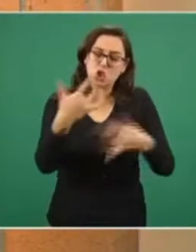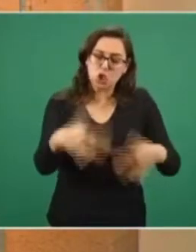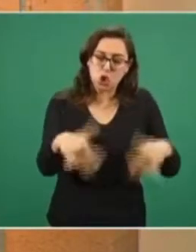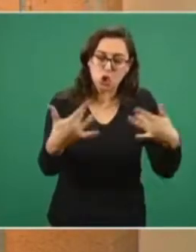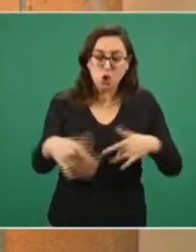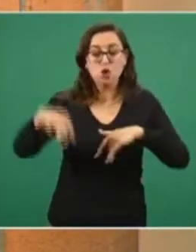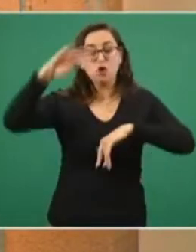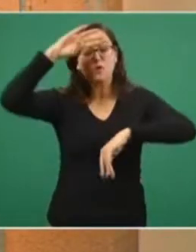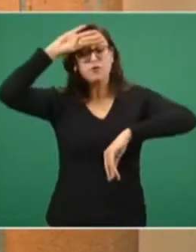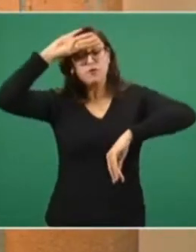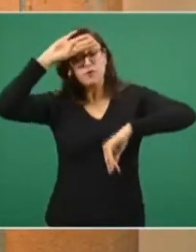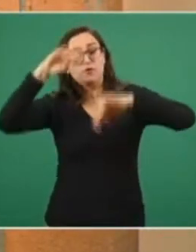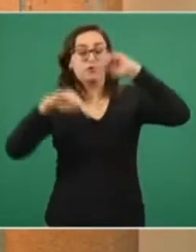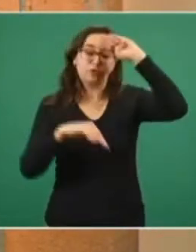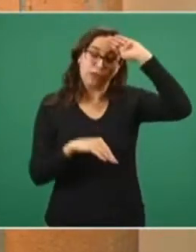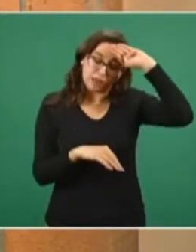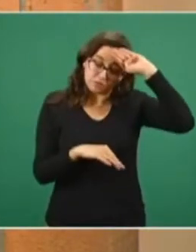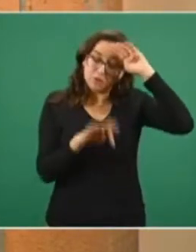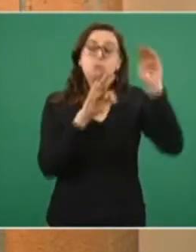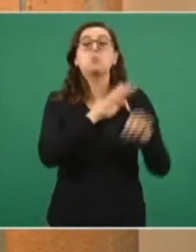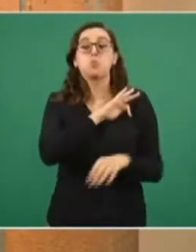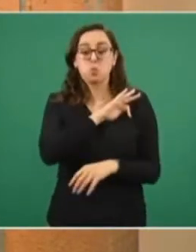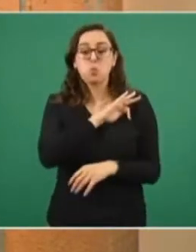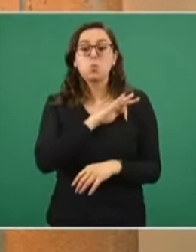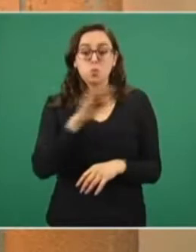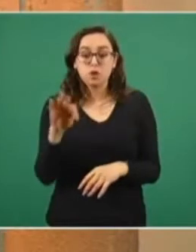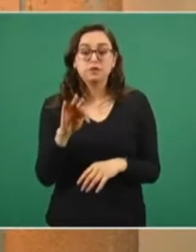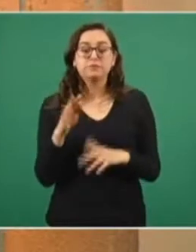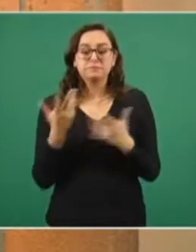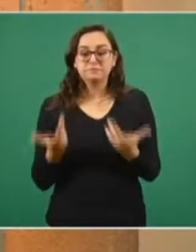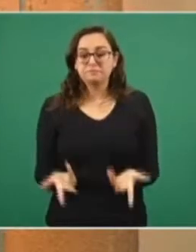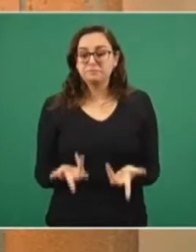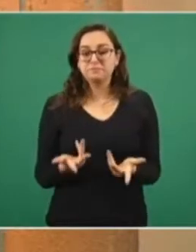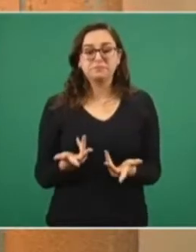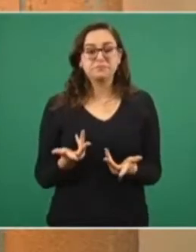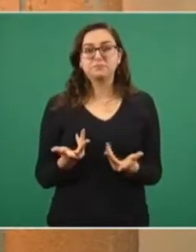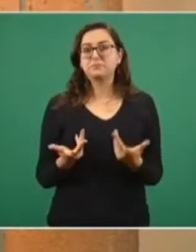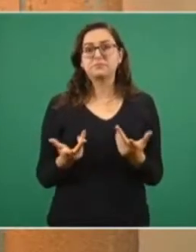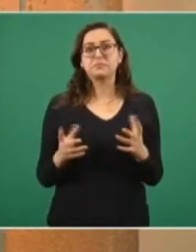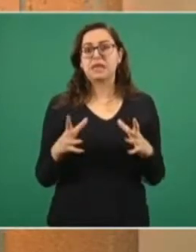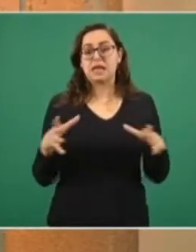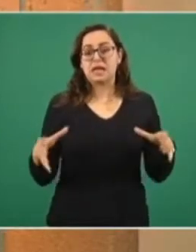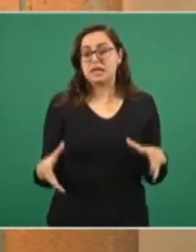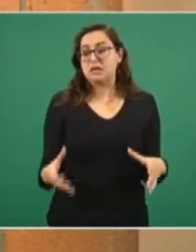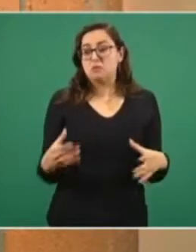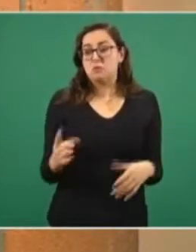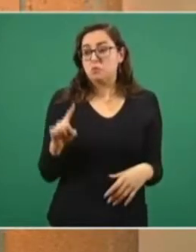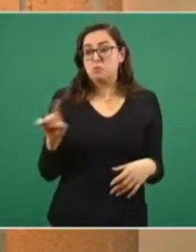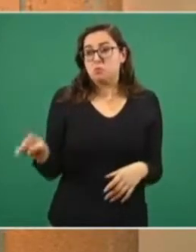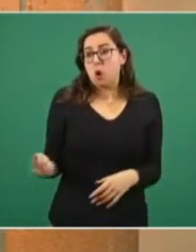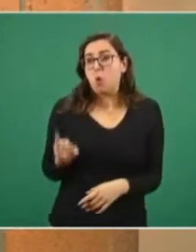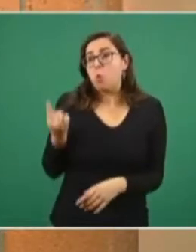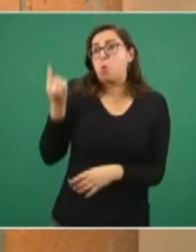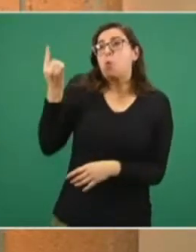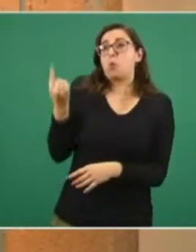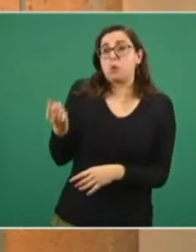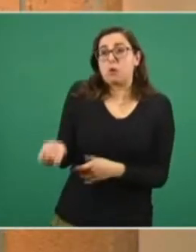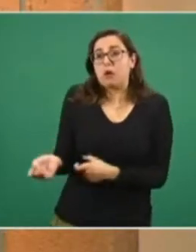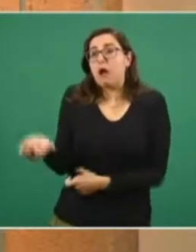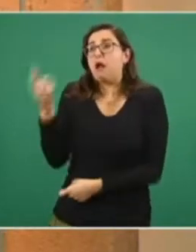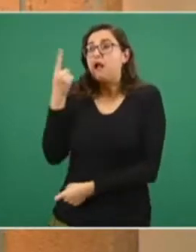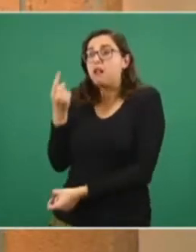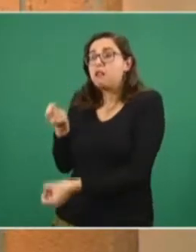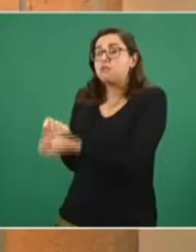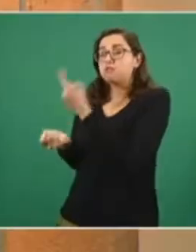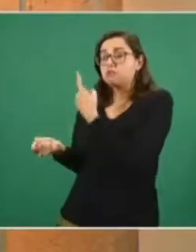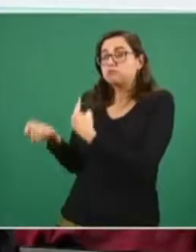que se relacione con la vacuna, y estos se presentan de 1 a 100,000 o a 1 a 1,000,000. Esto es